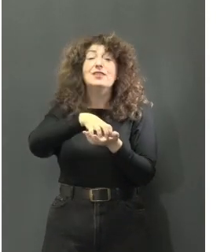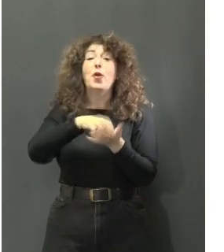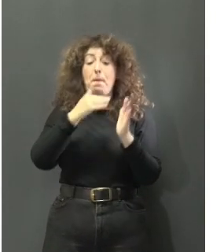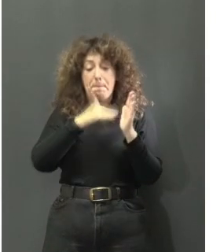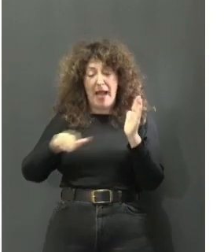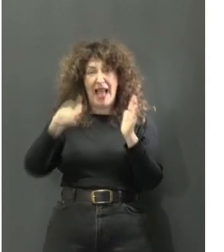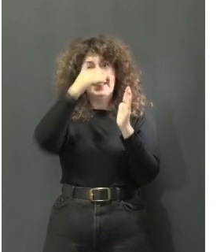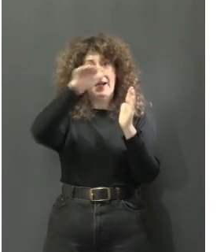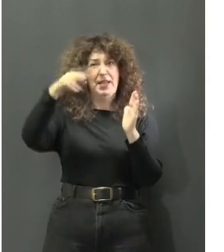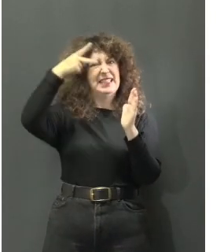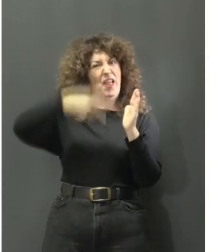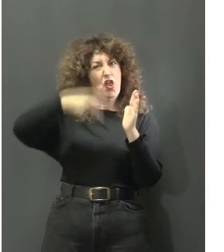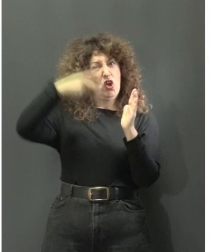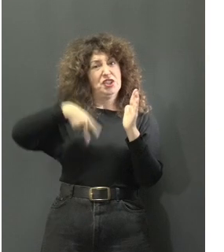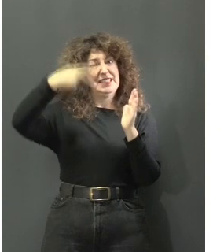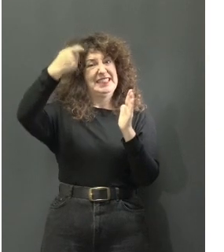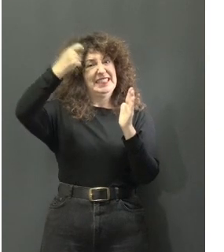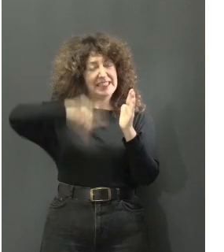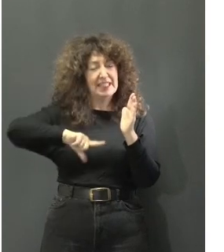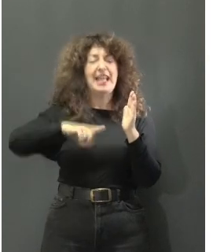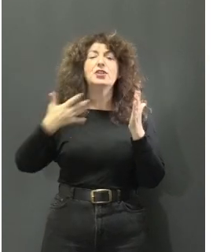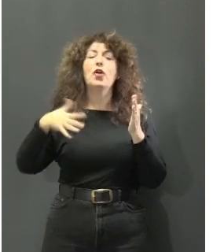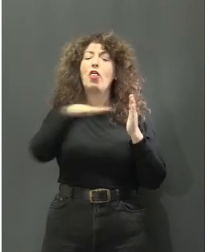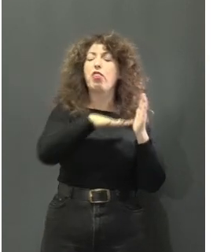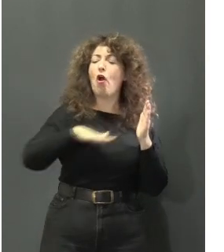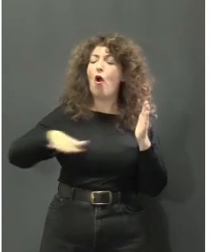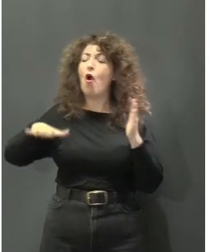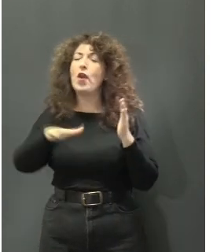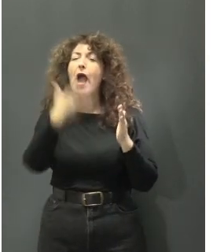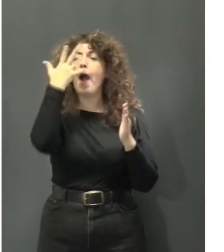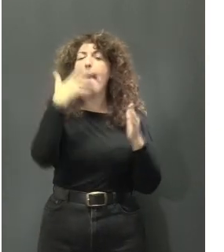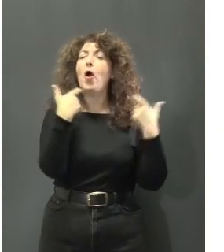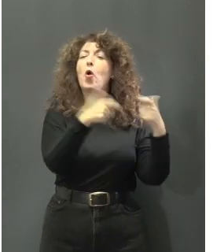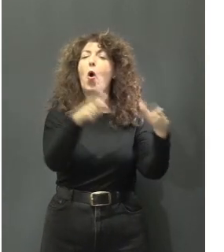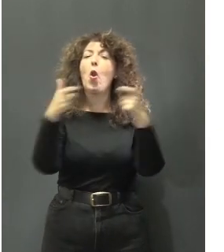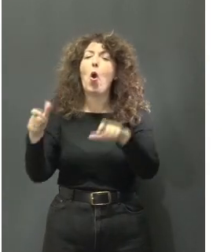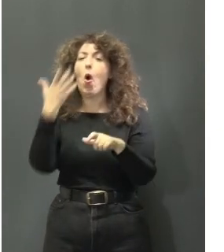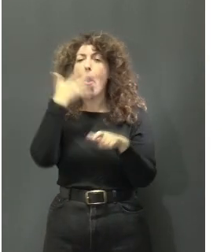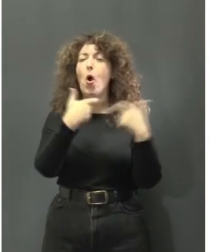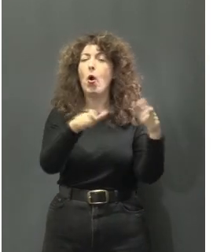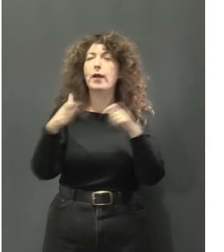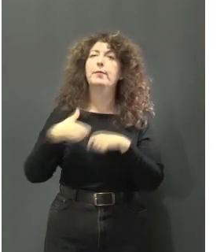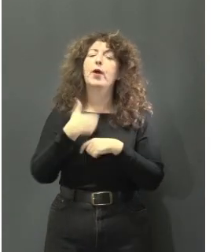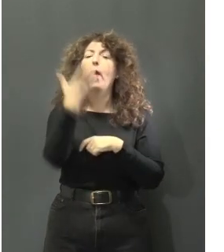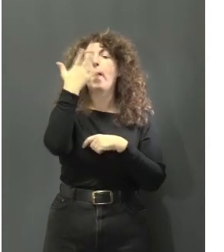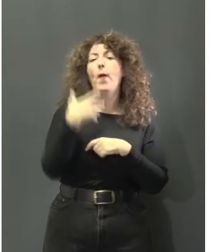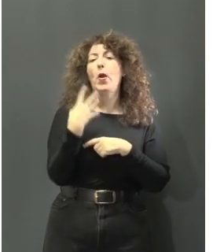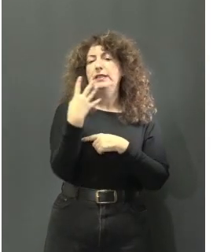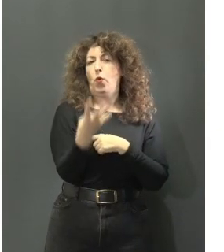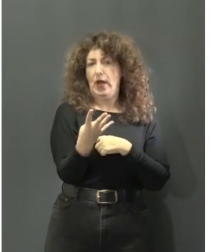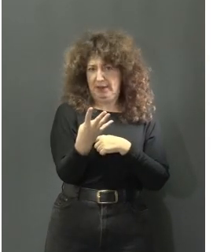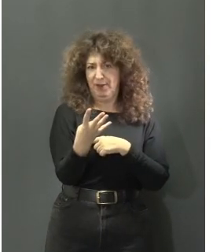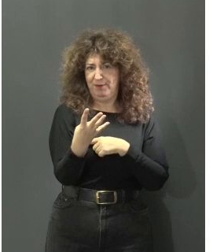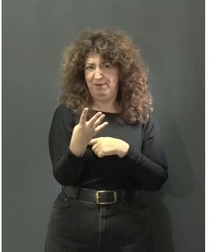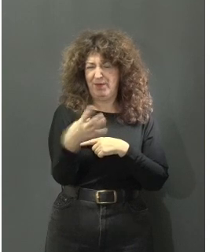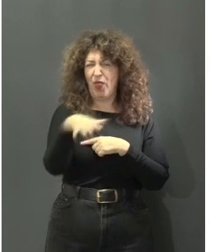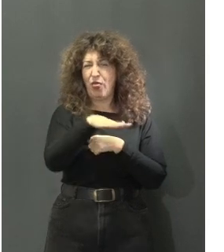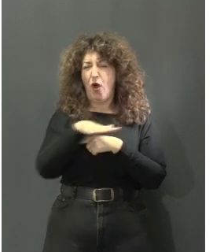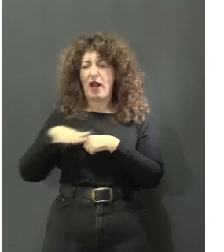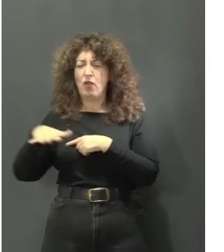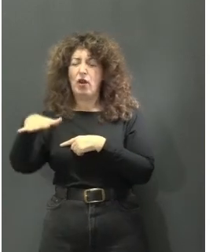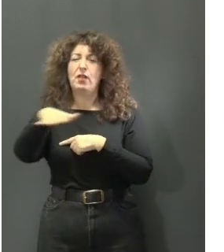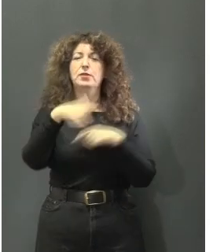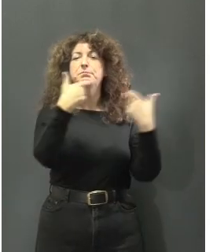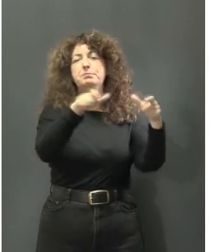plantas, entonces hemos hecho una zonificación por colores también, con 4 colores, y en